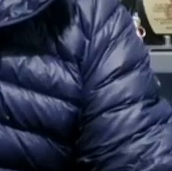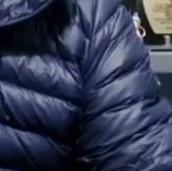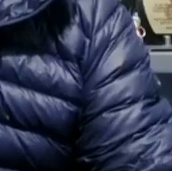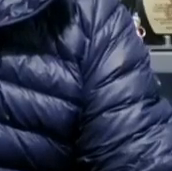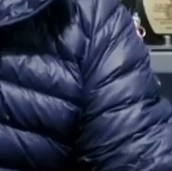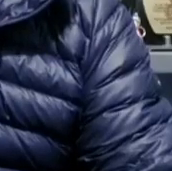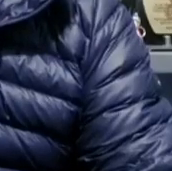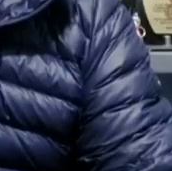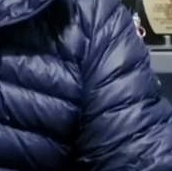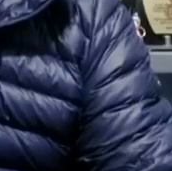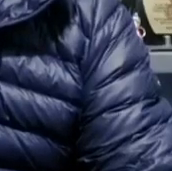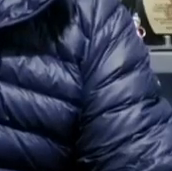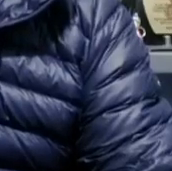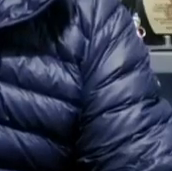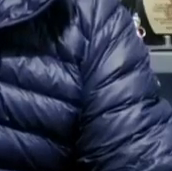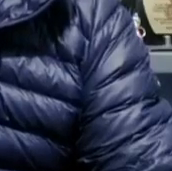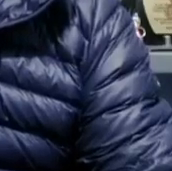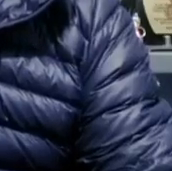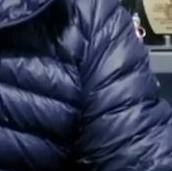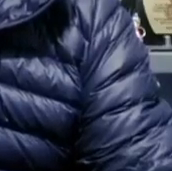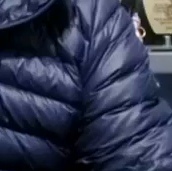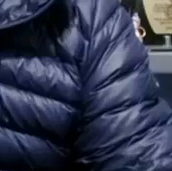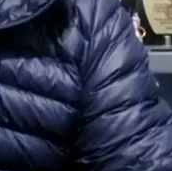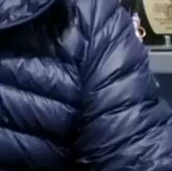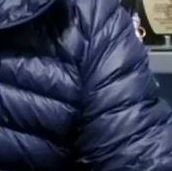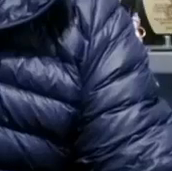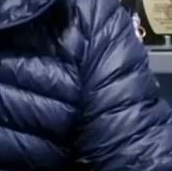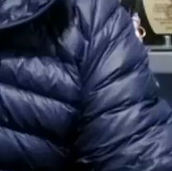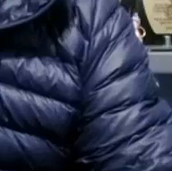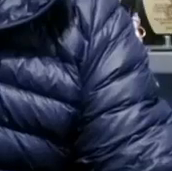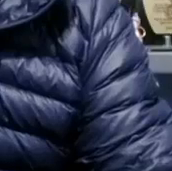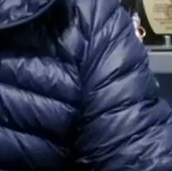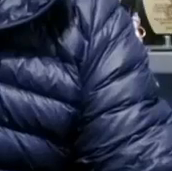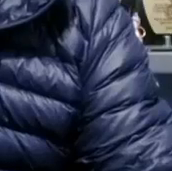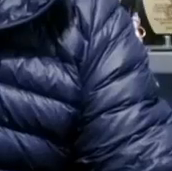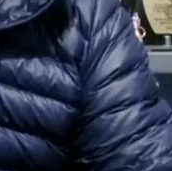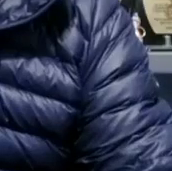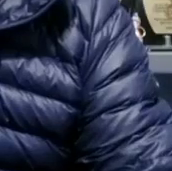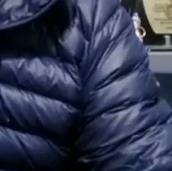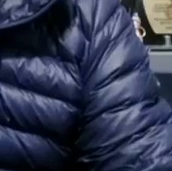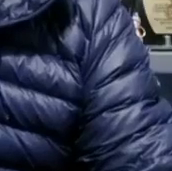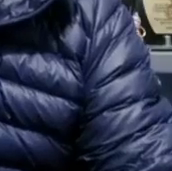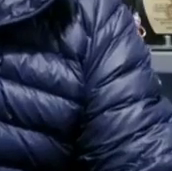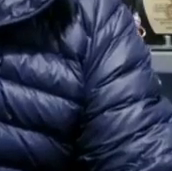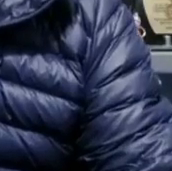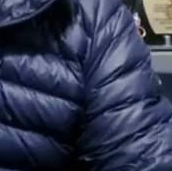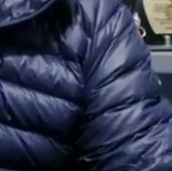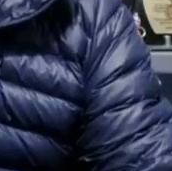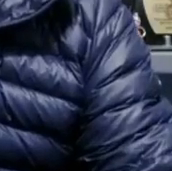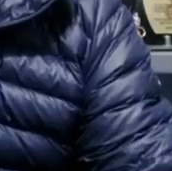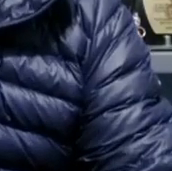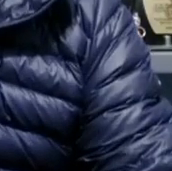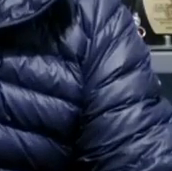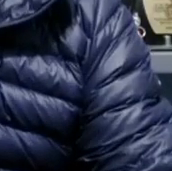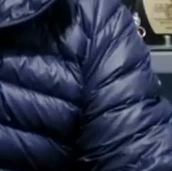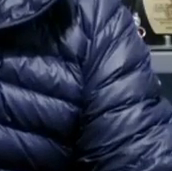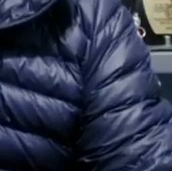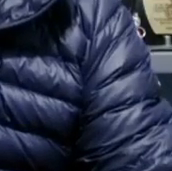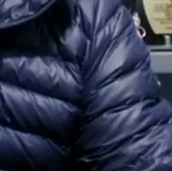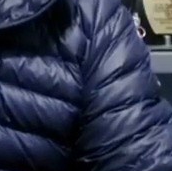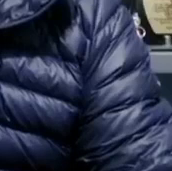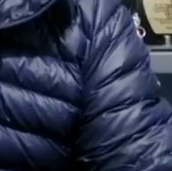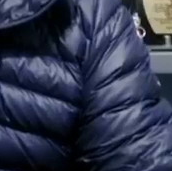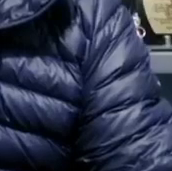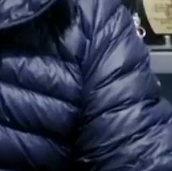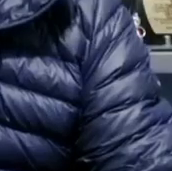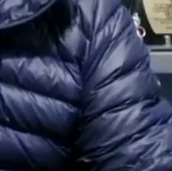habernos acompañado. Estamos siempre en contacto y prácticamente yo sé que los criadores de camálidos deben estar muy contentos